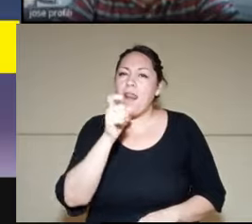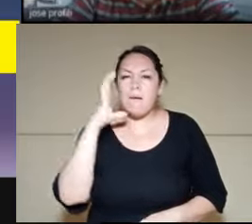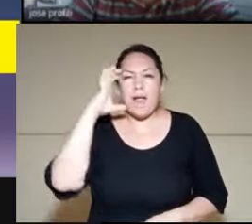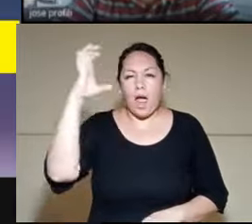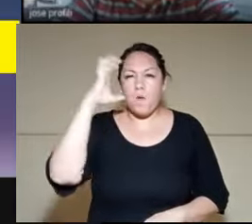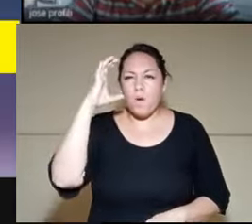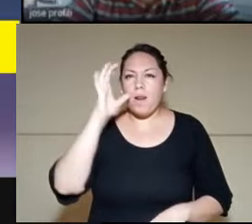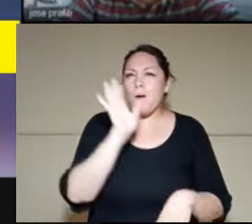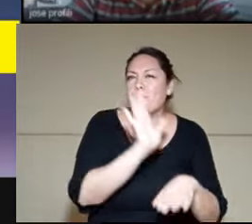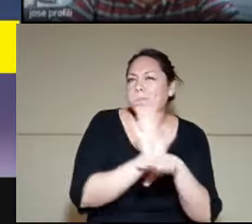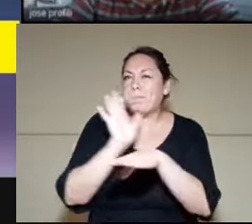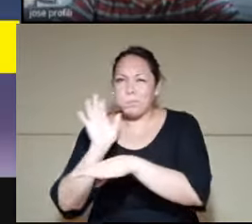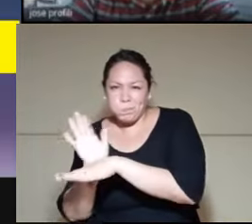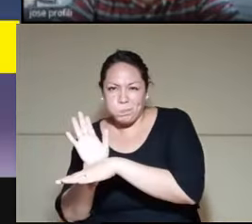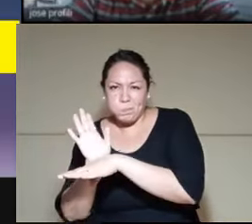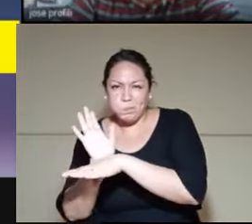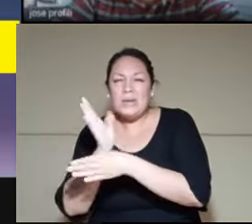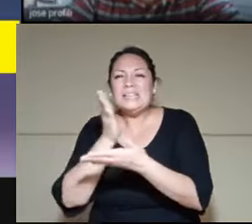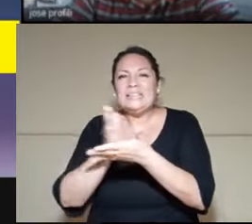¿sí?